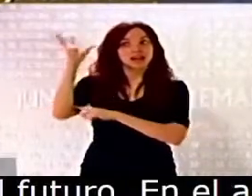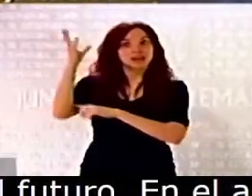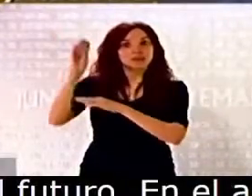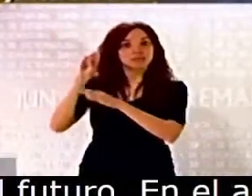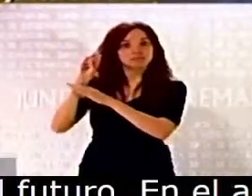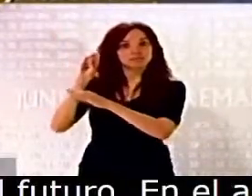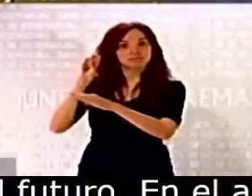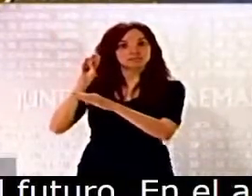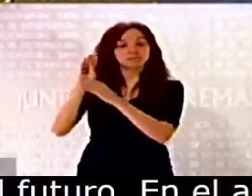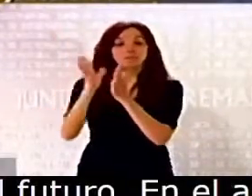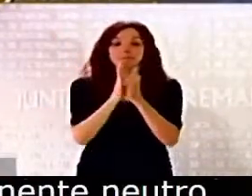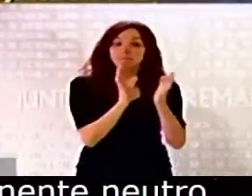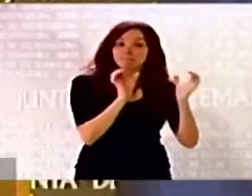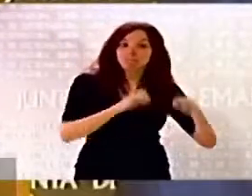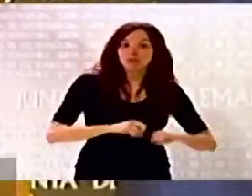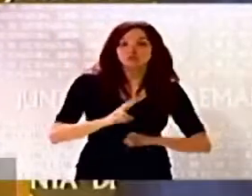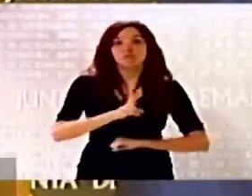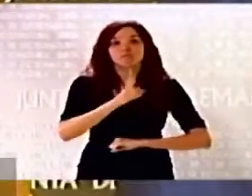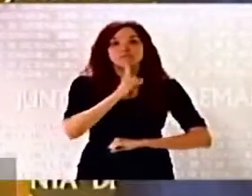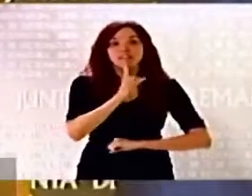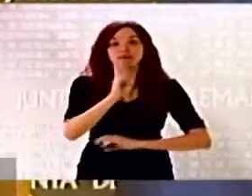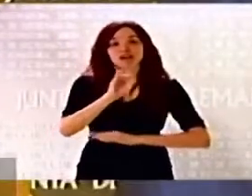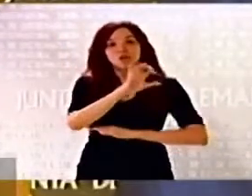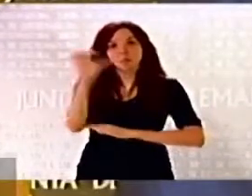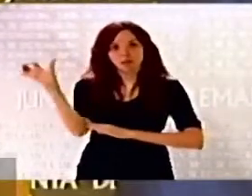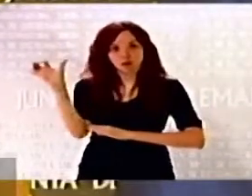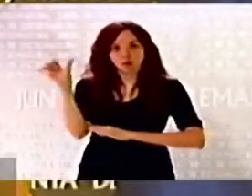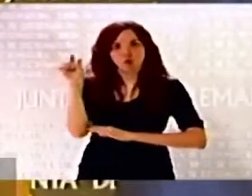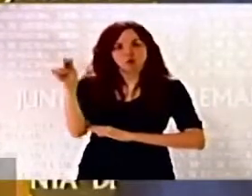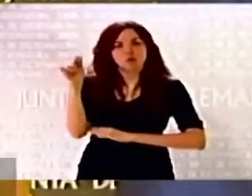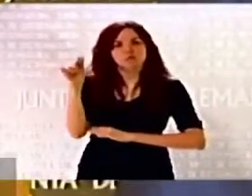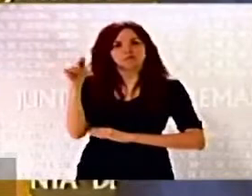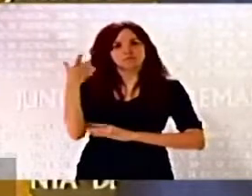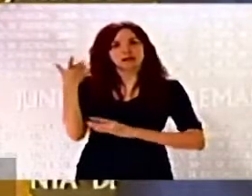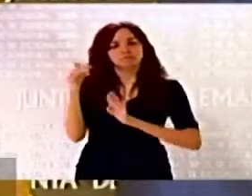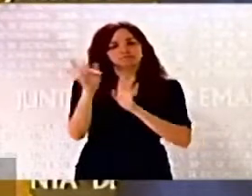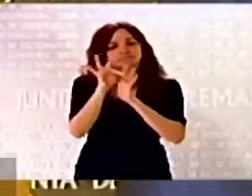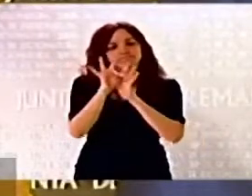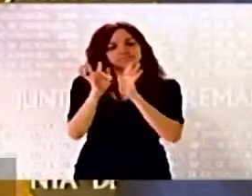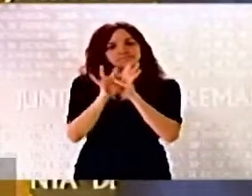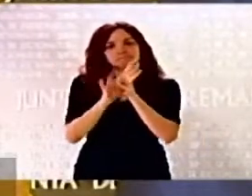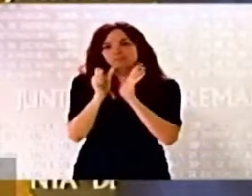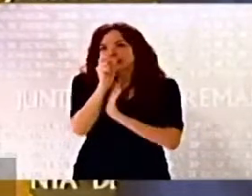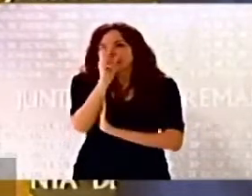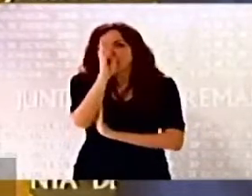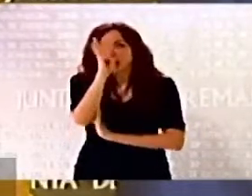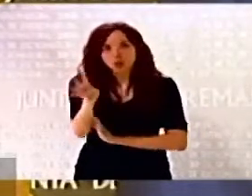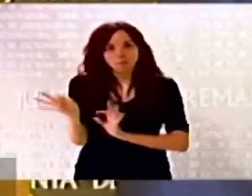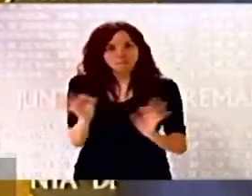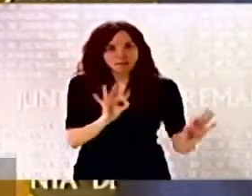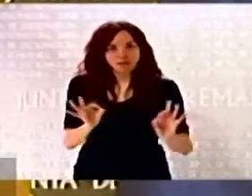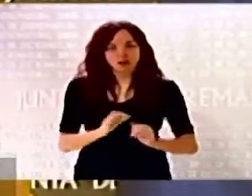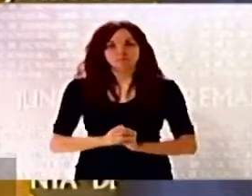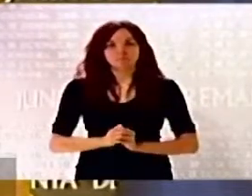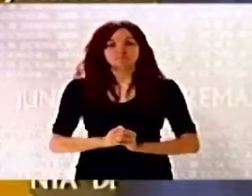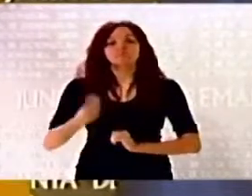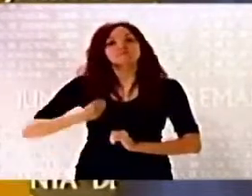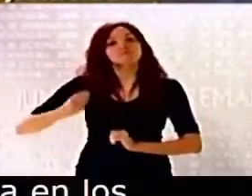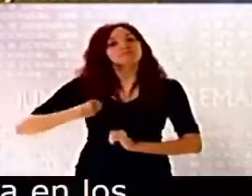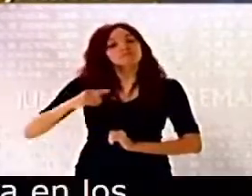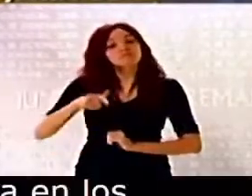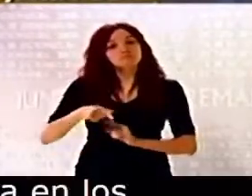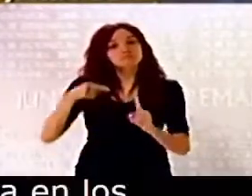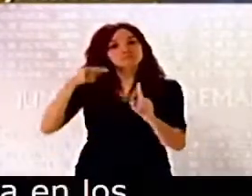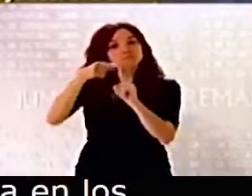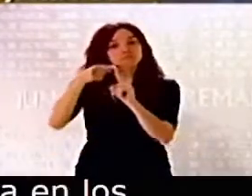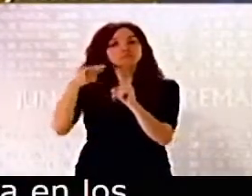como una hoja de ruta de la que se tenía que dotar la Unión Europea en los siguientes años. En ese sentido y bajo